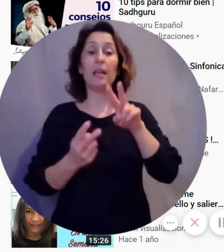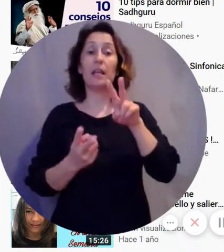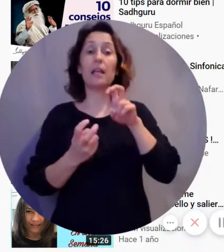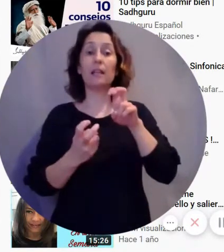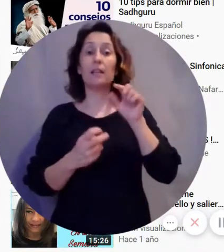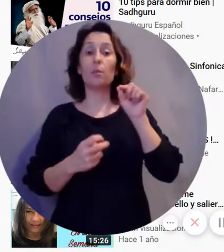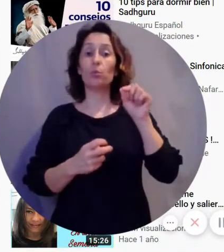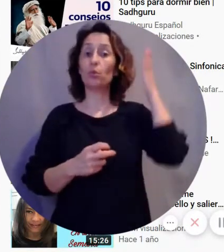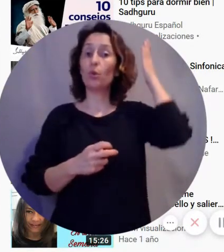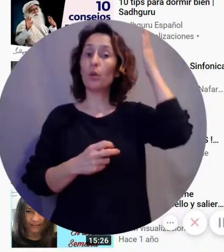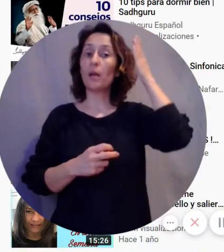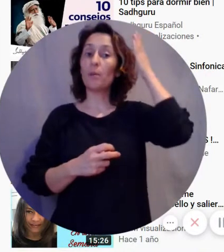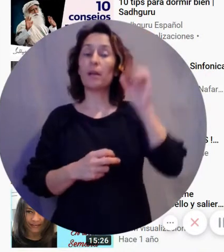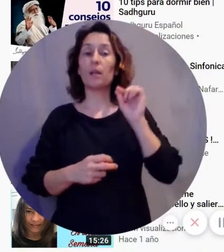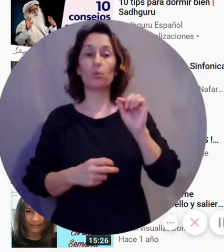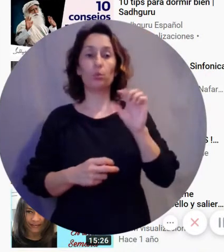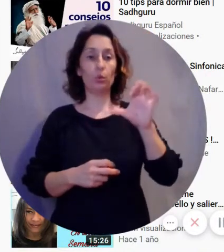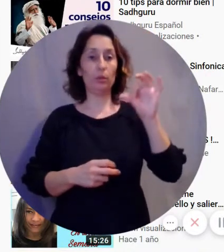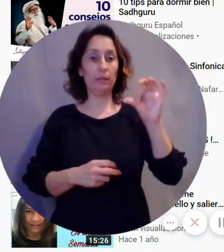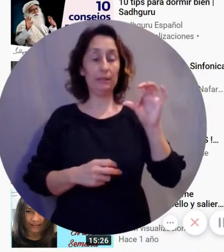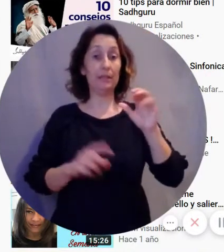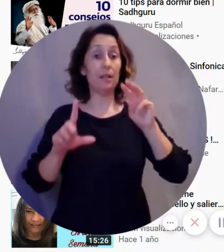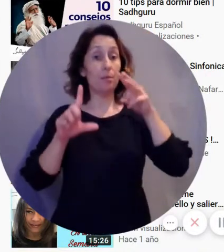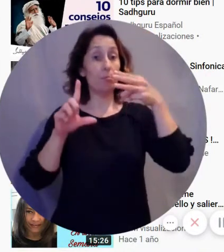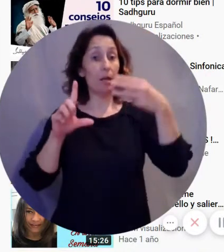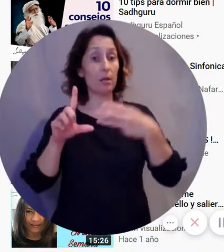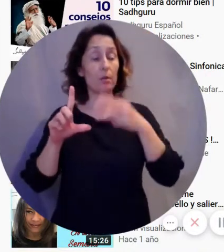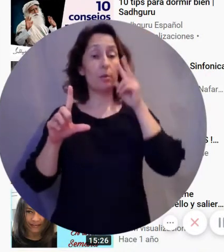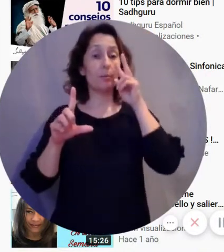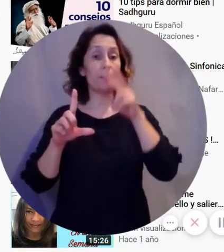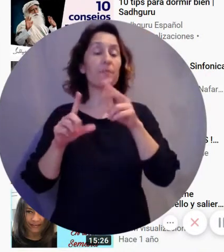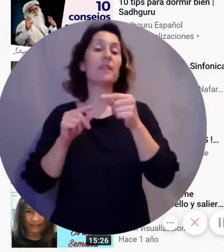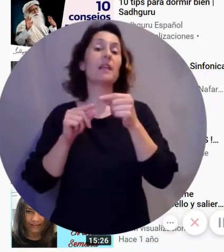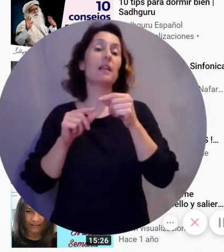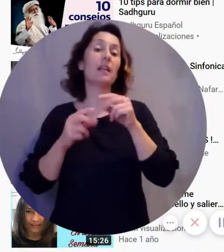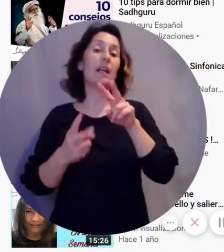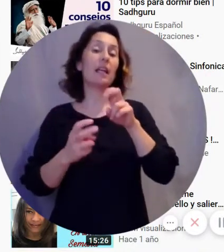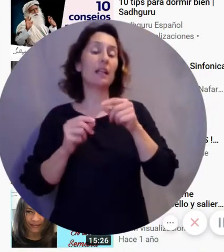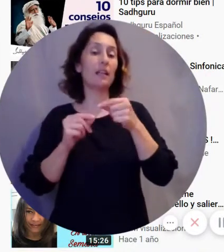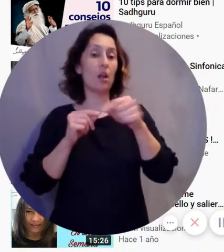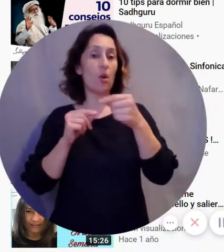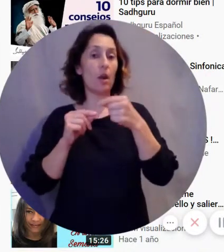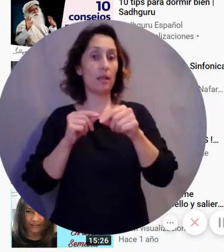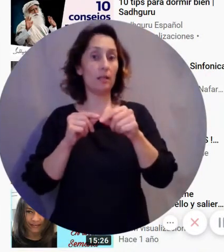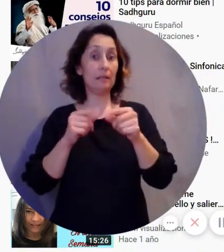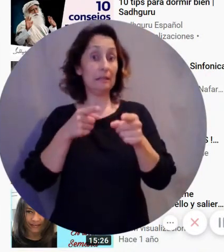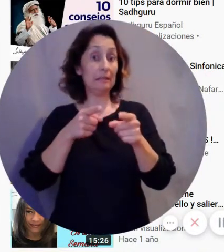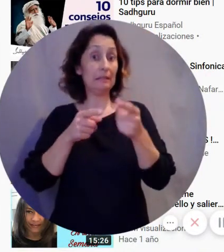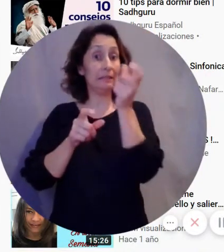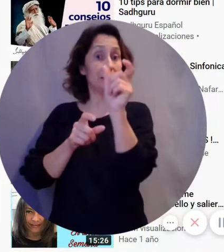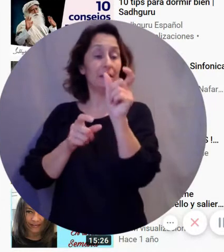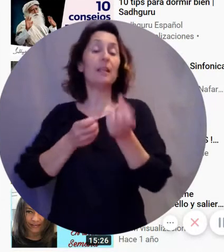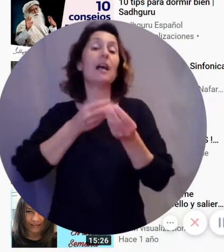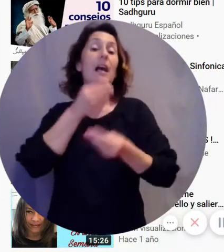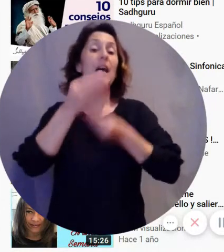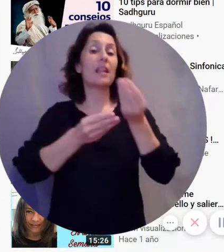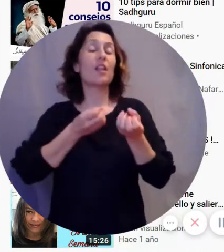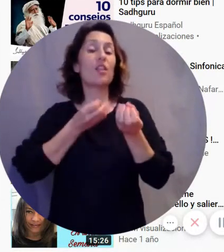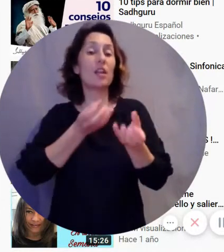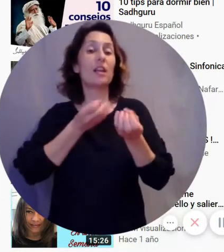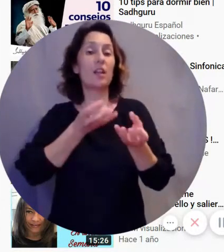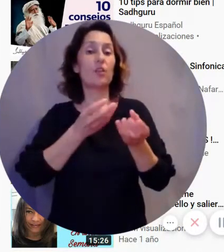renta.navarra.es. En esta página encontrarás la opción Renta Online y desde el apartado Hacer la declaración, pulsa en el botón Hacer la renta